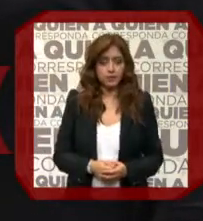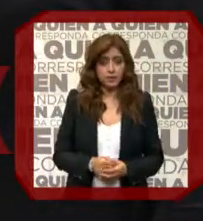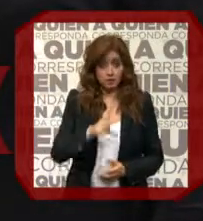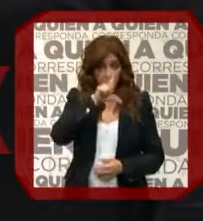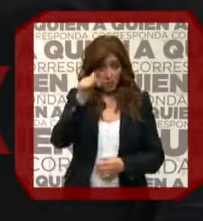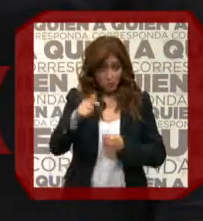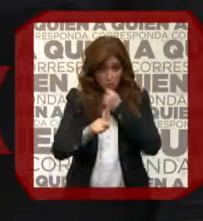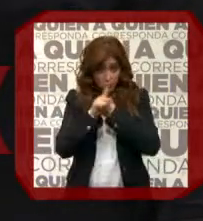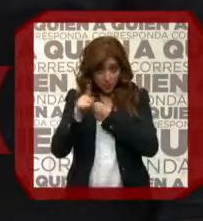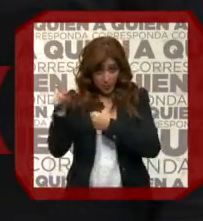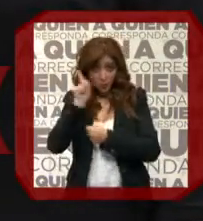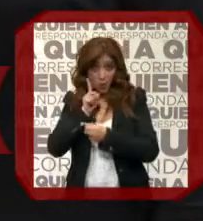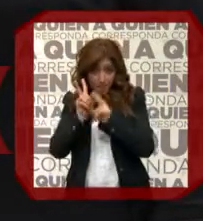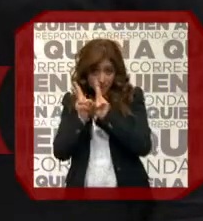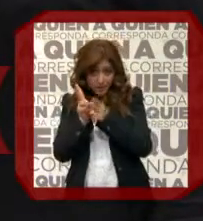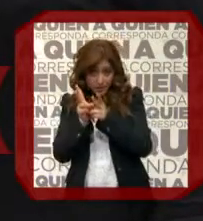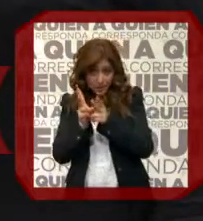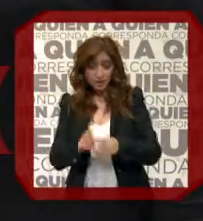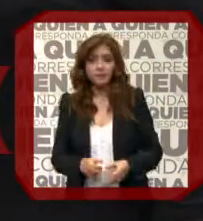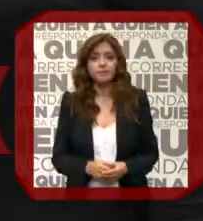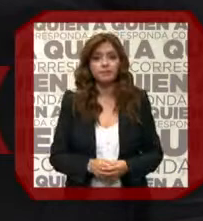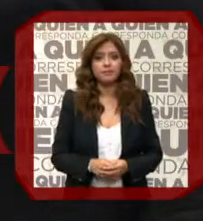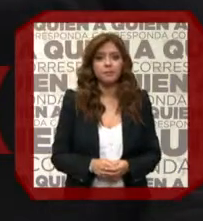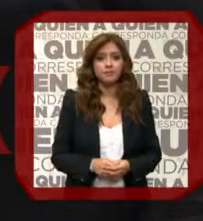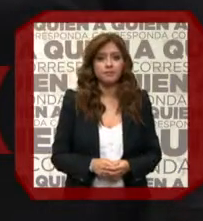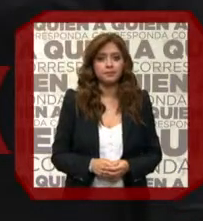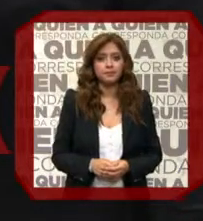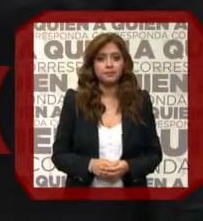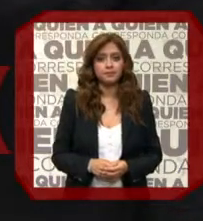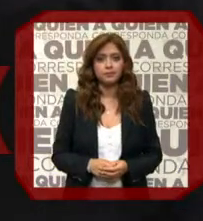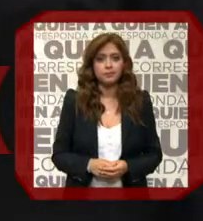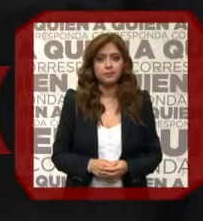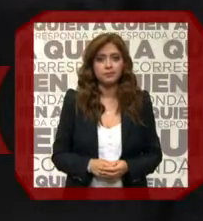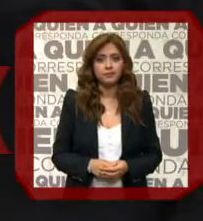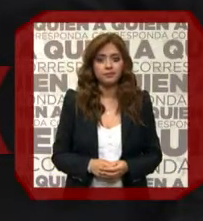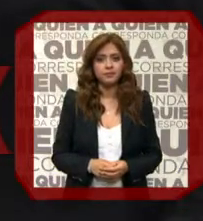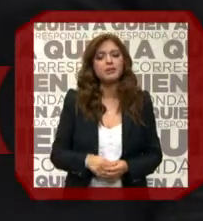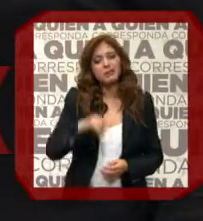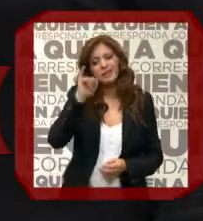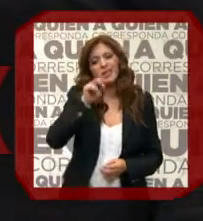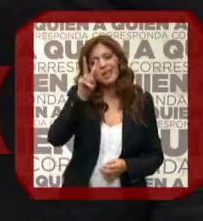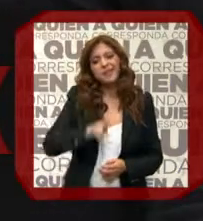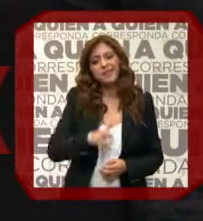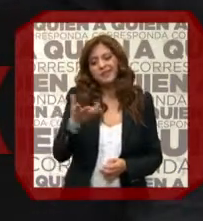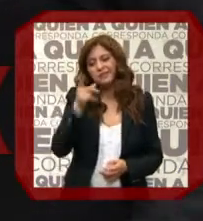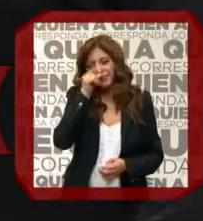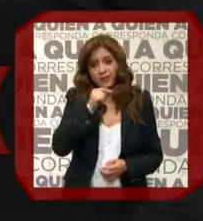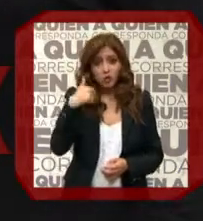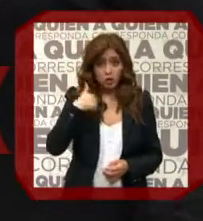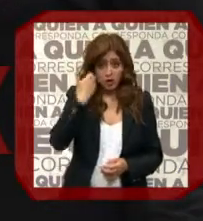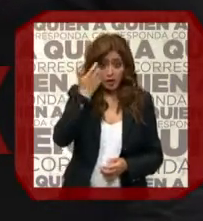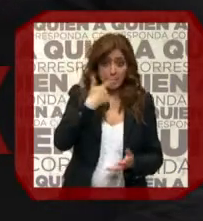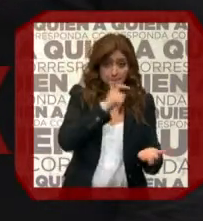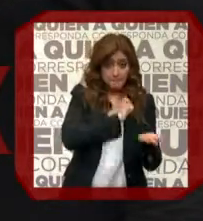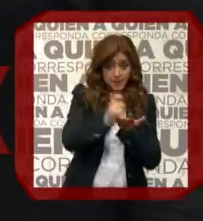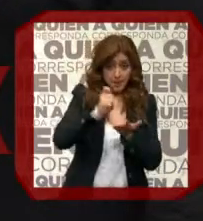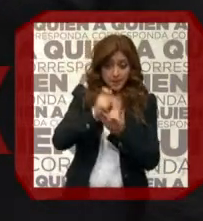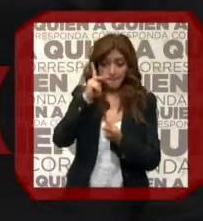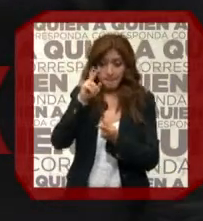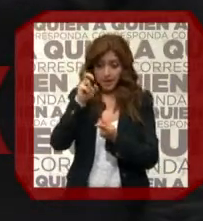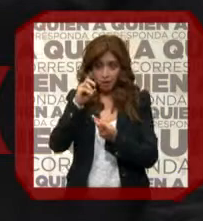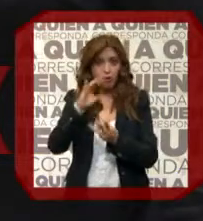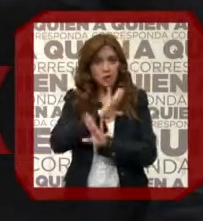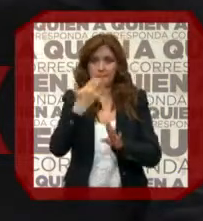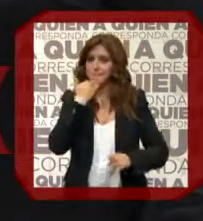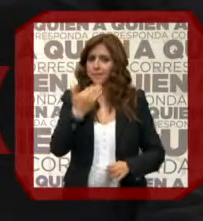esta vecina incómoda. Sí, la verdad ya es muy, pues es muy, muy incómodo, ¿no? Yo quiero ya pagar mis predios y estar